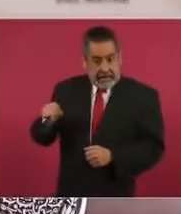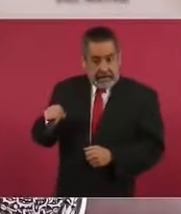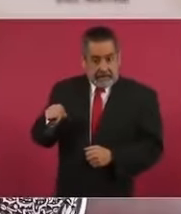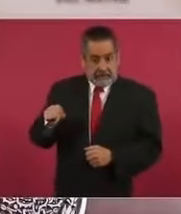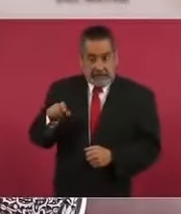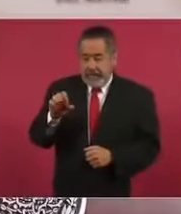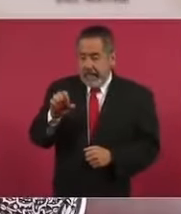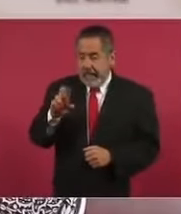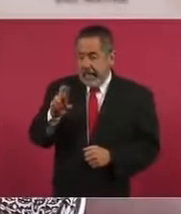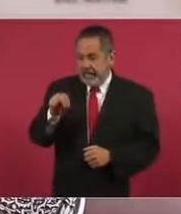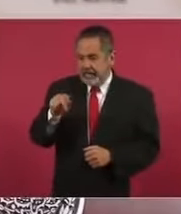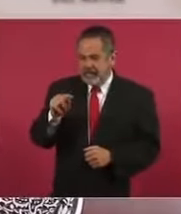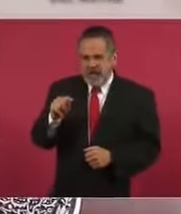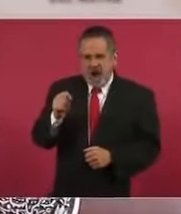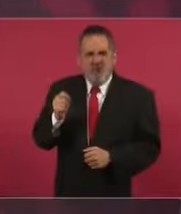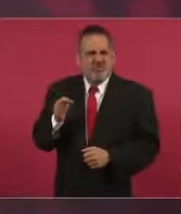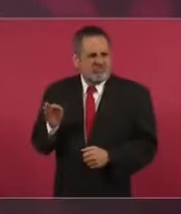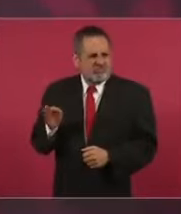investigar